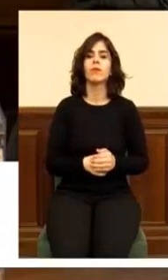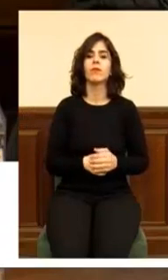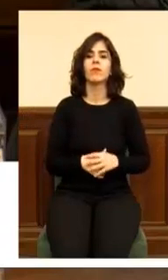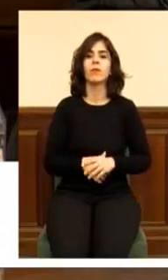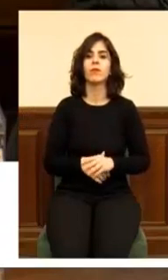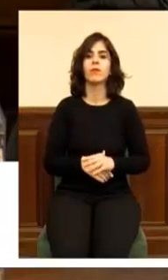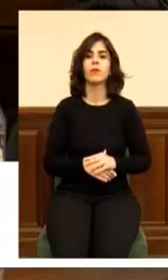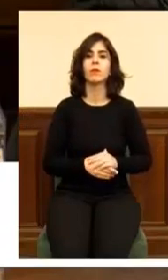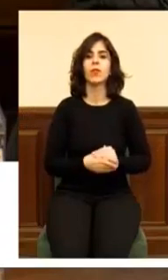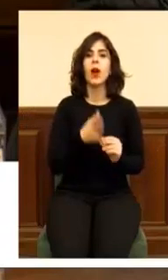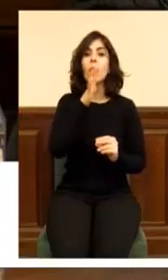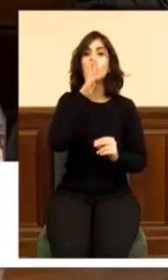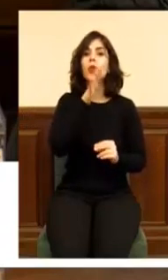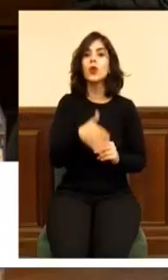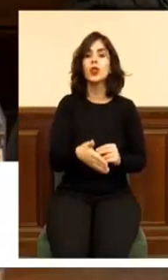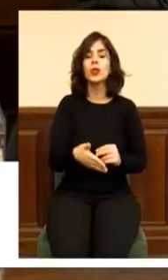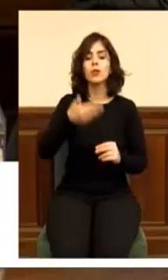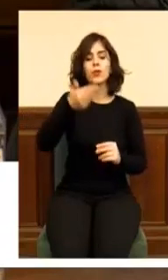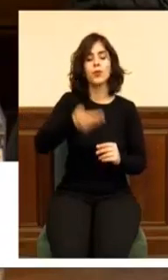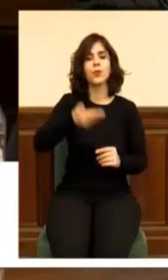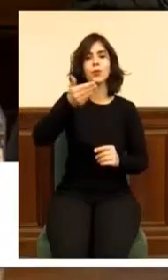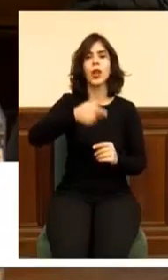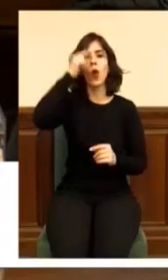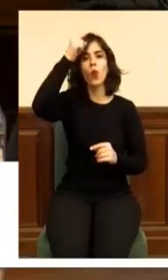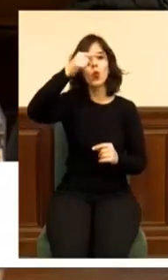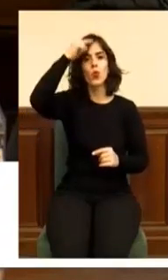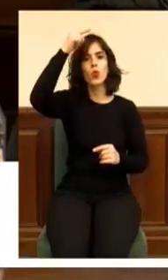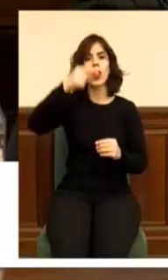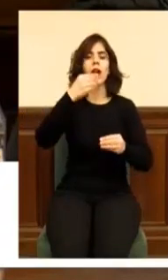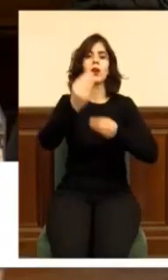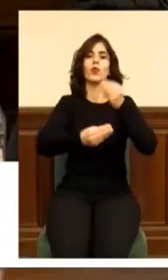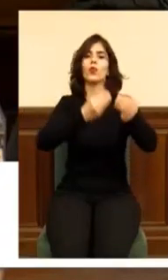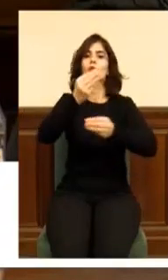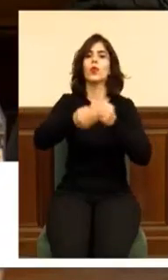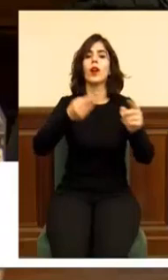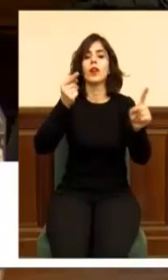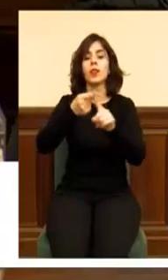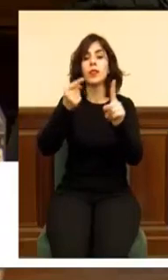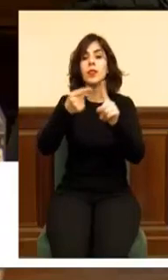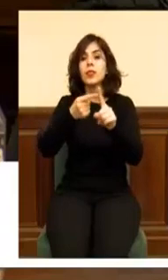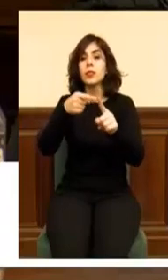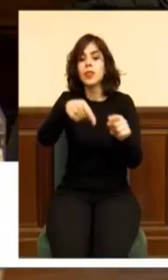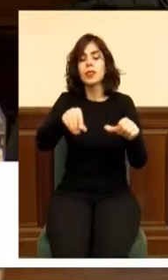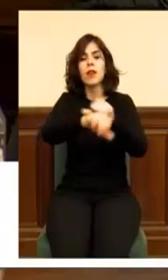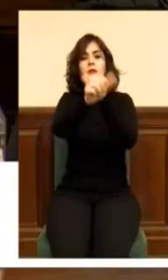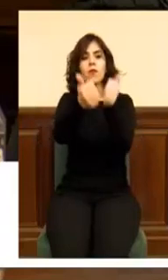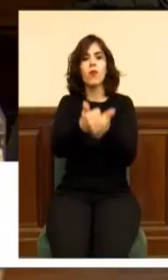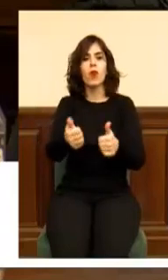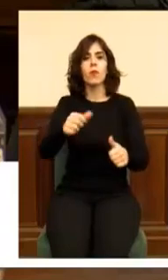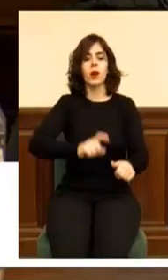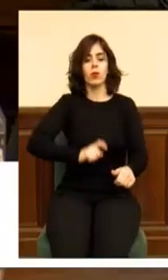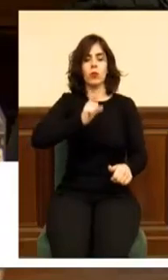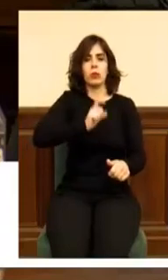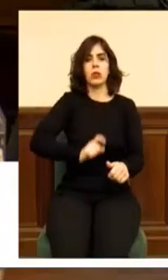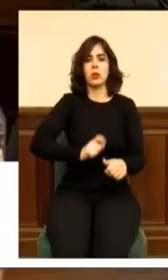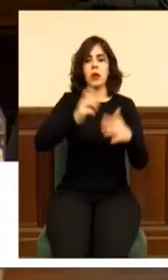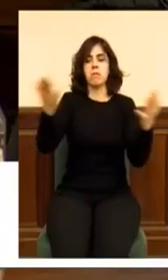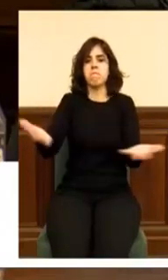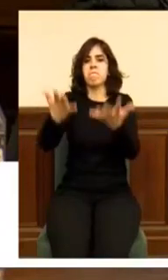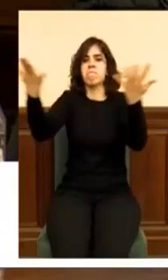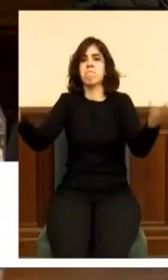importante hacer elementos y utilizar la cultura, que sirve para ello, como una forma de trabajar la autoestima